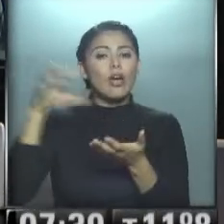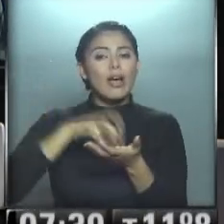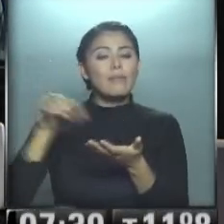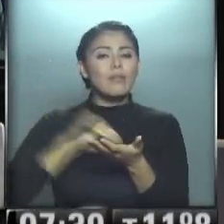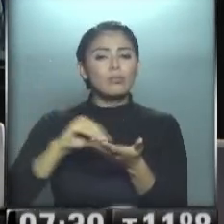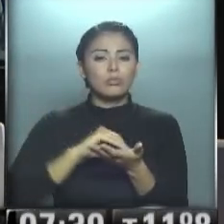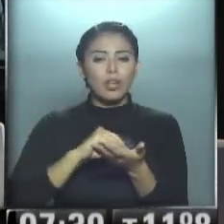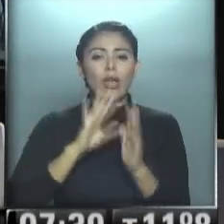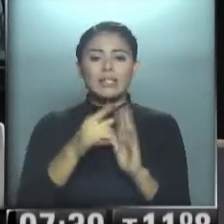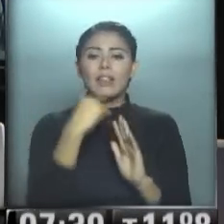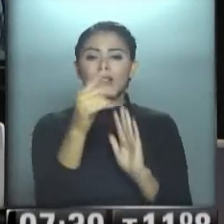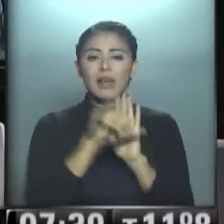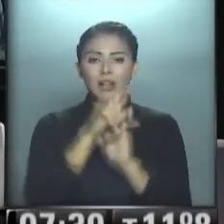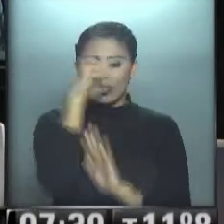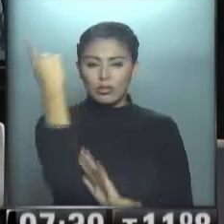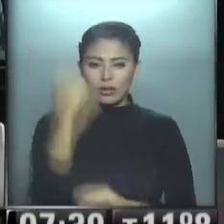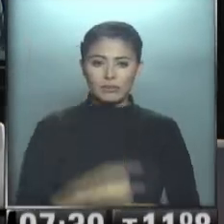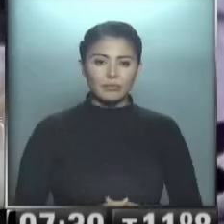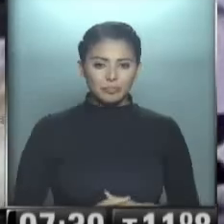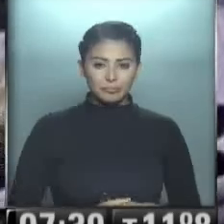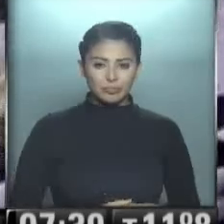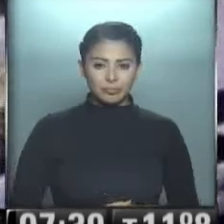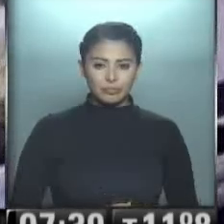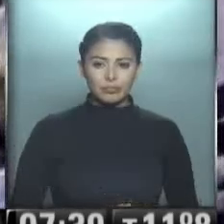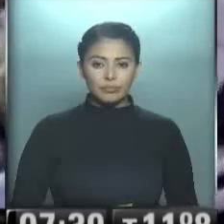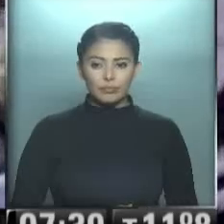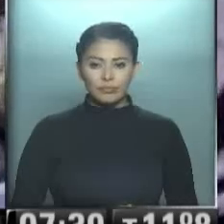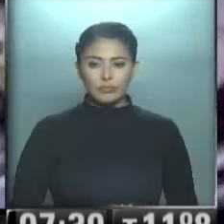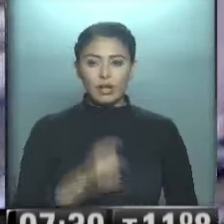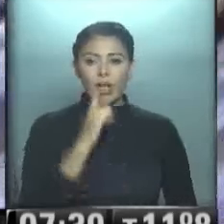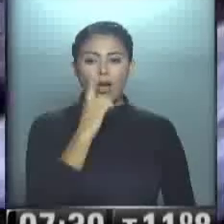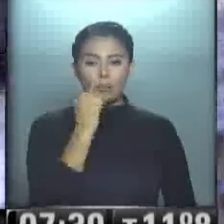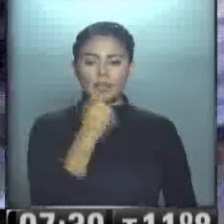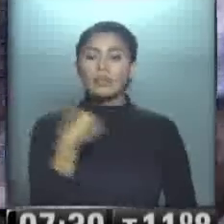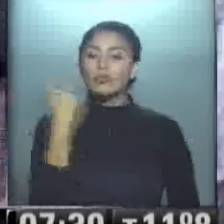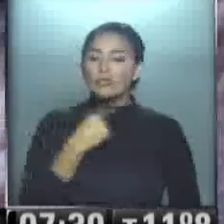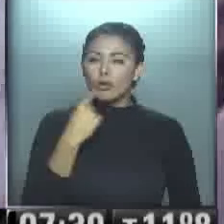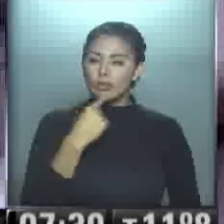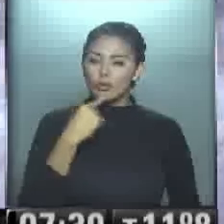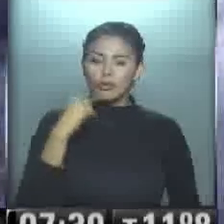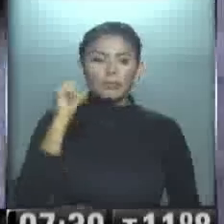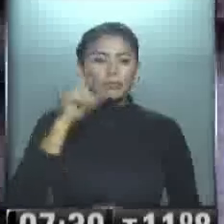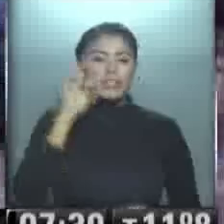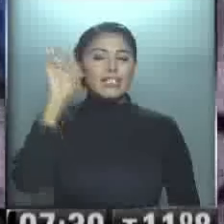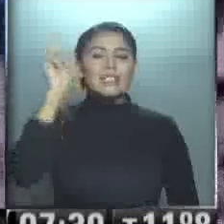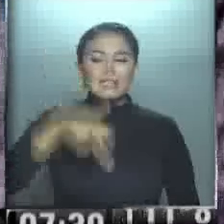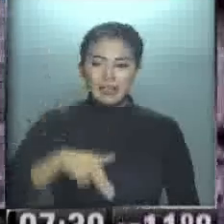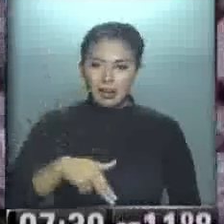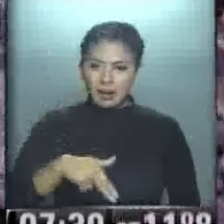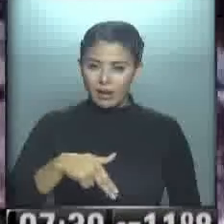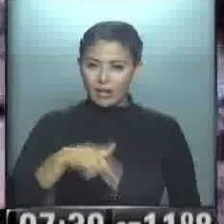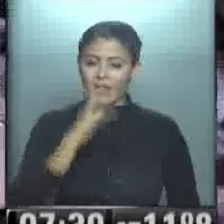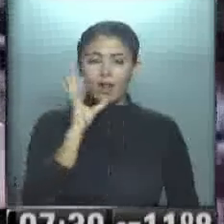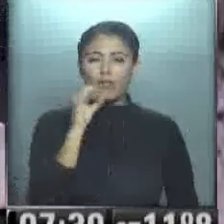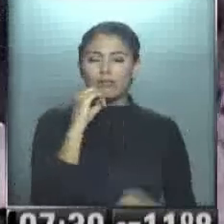y qué dijeron los legisladores nacionales. En concreto, para nosotros la pista iraní es una pista